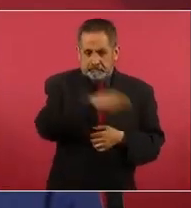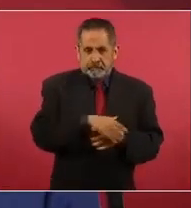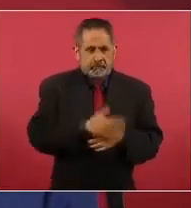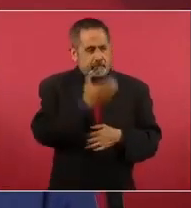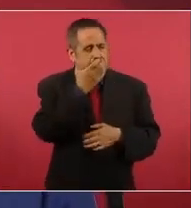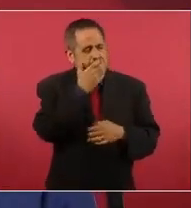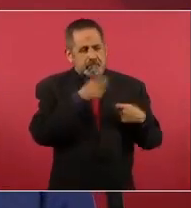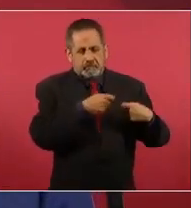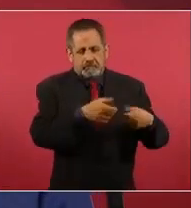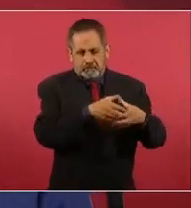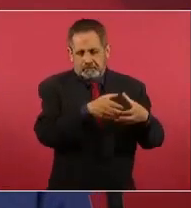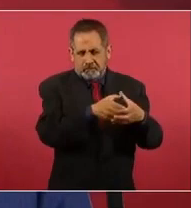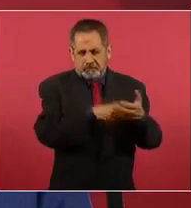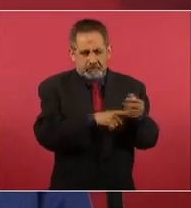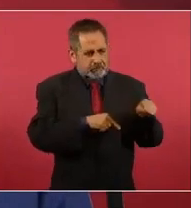conservadores,